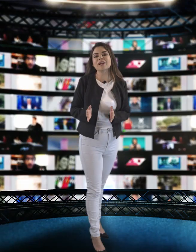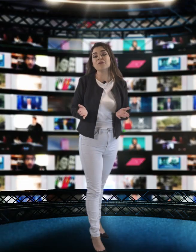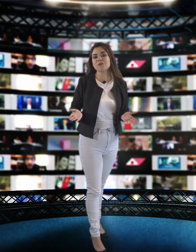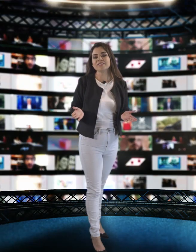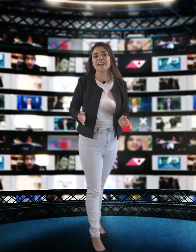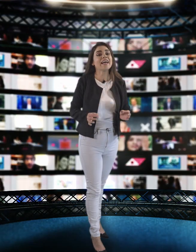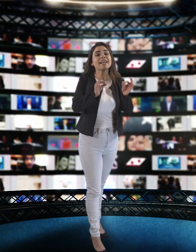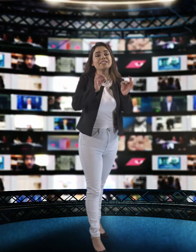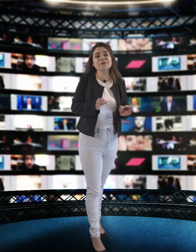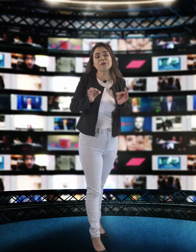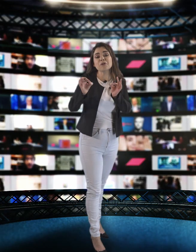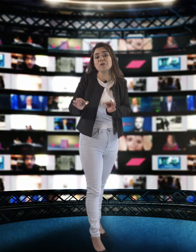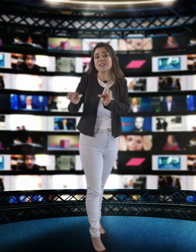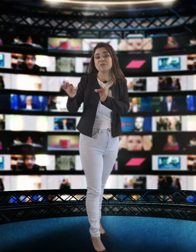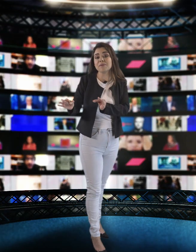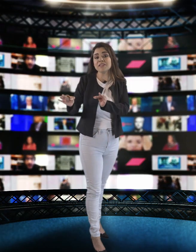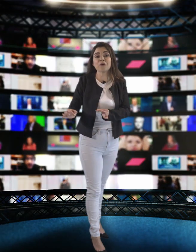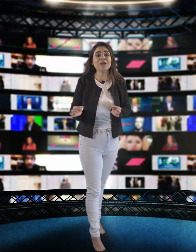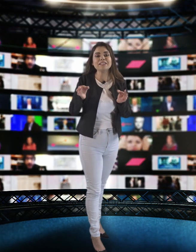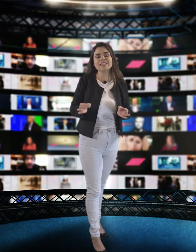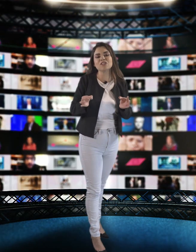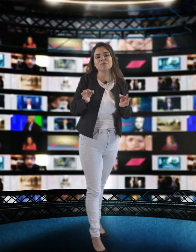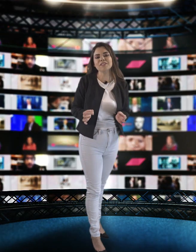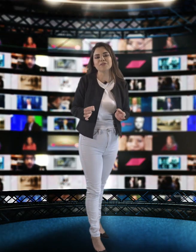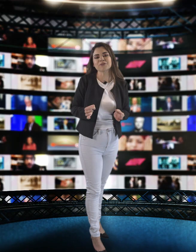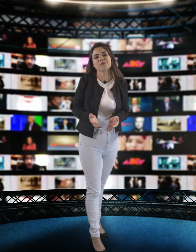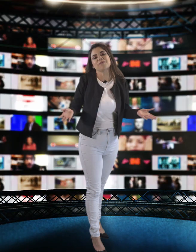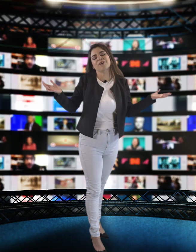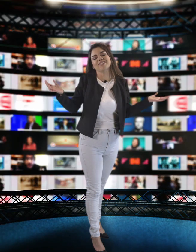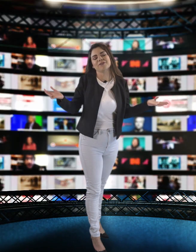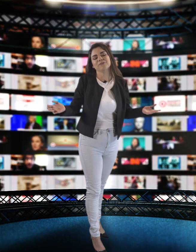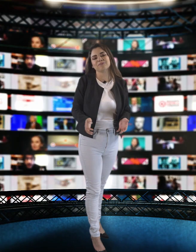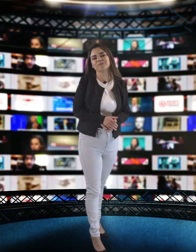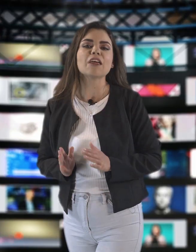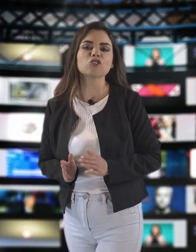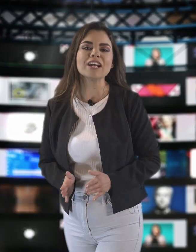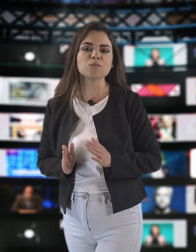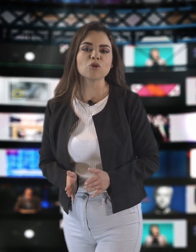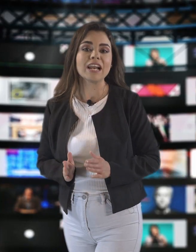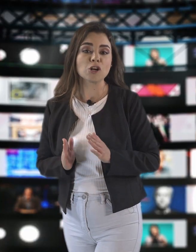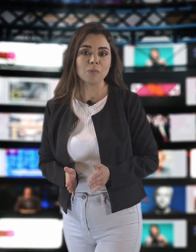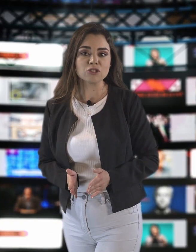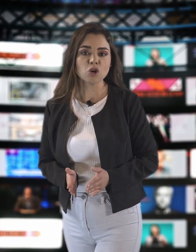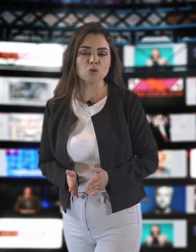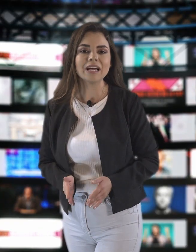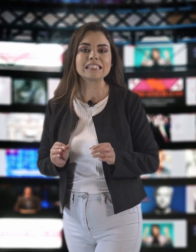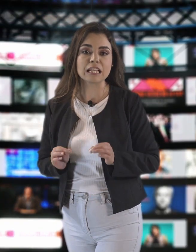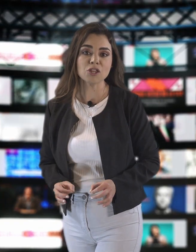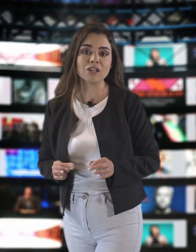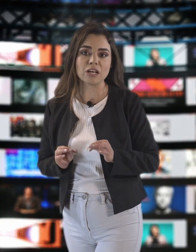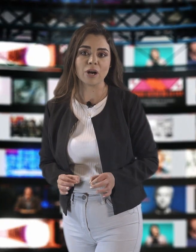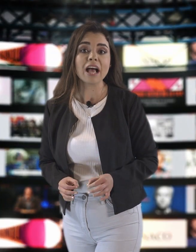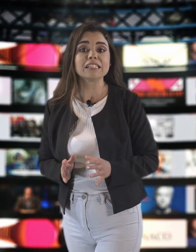imagino el titular del Universal. El crecimiento económico en la Ciudad de México inicia en el 2022. ¿Pero qué les digo? La doctora respondió que la recuperación económica